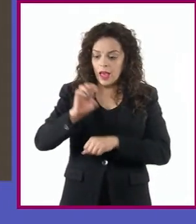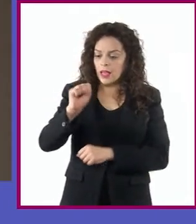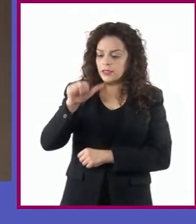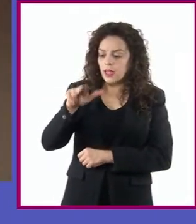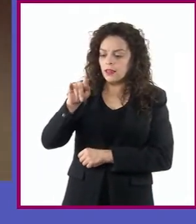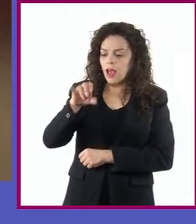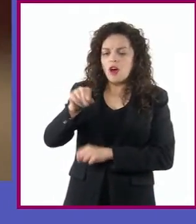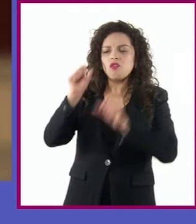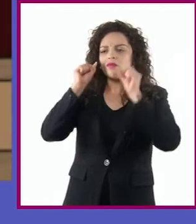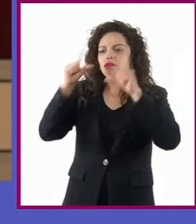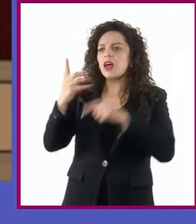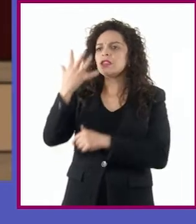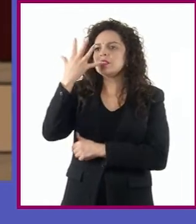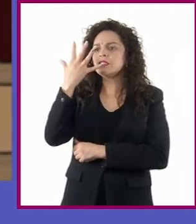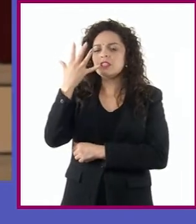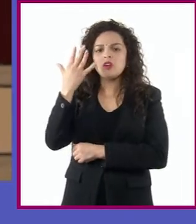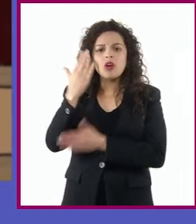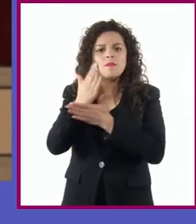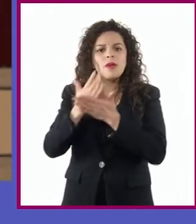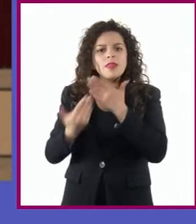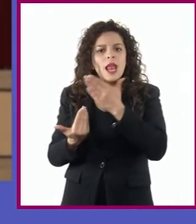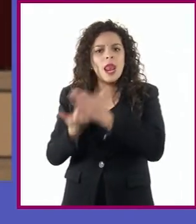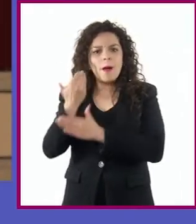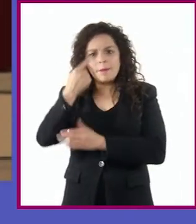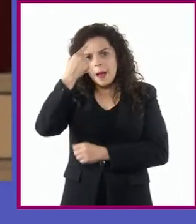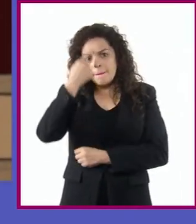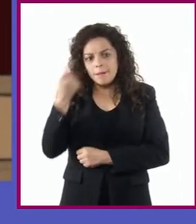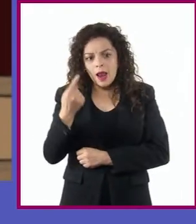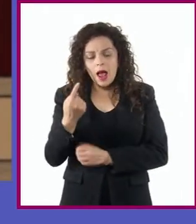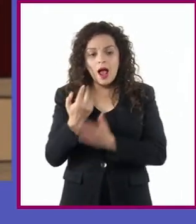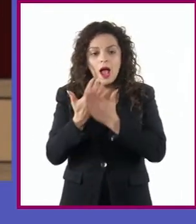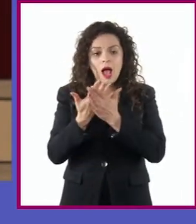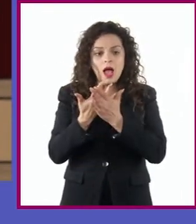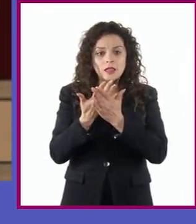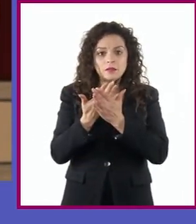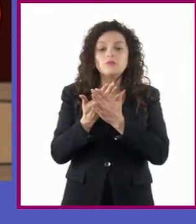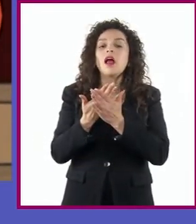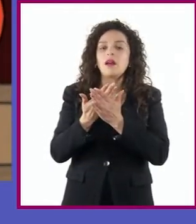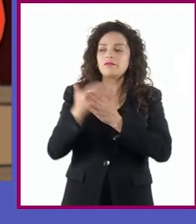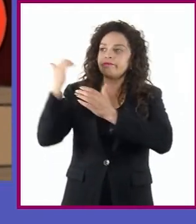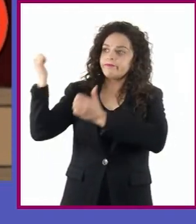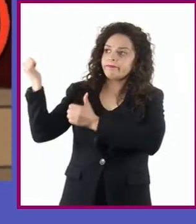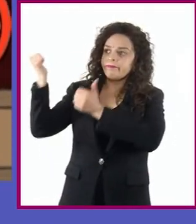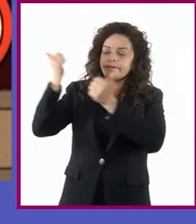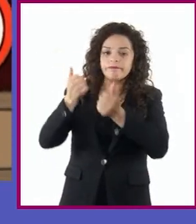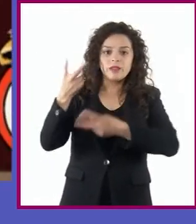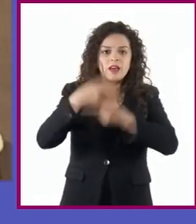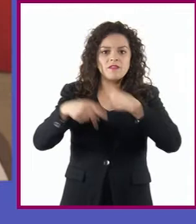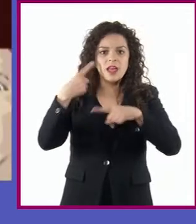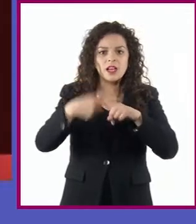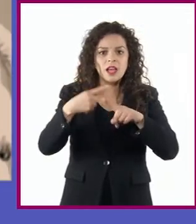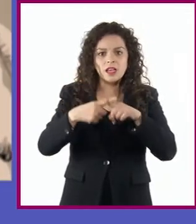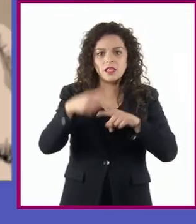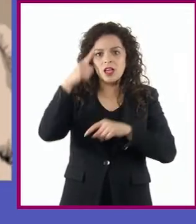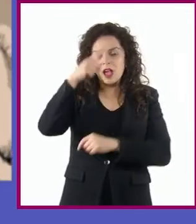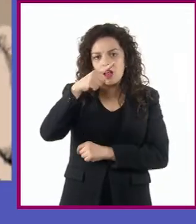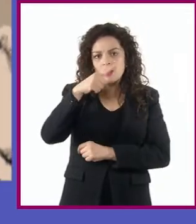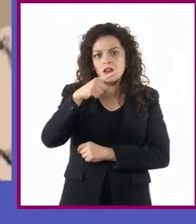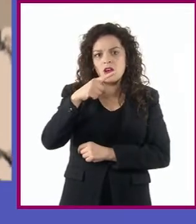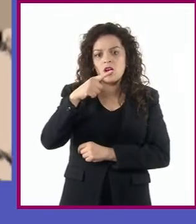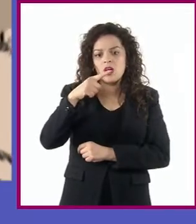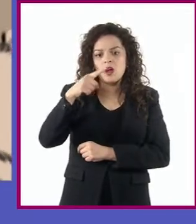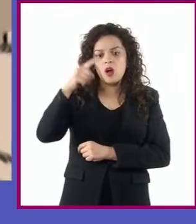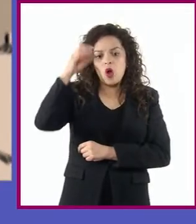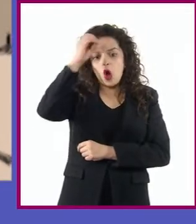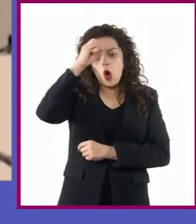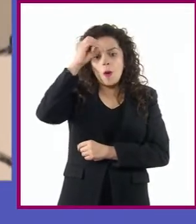las 5:30 de la mañana para esperar el buque en que llegaba el obispo. En esta frase, el narrador nos anuncia